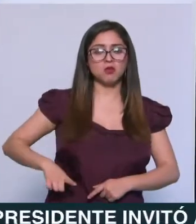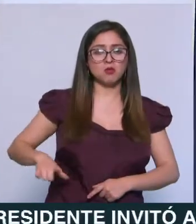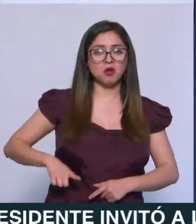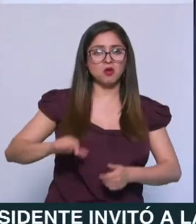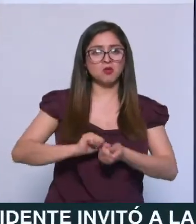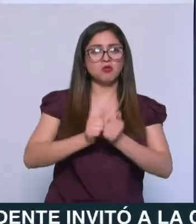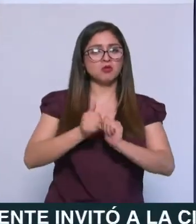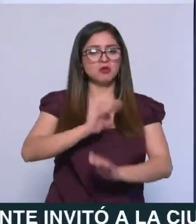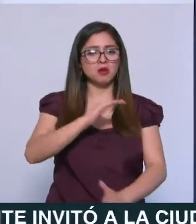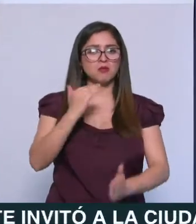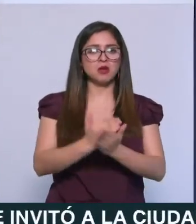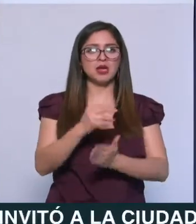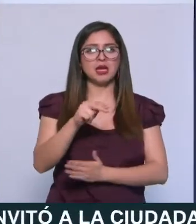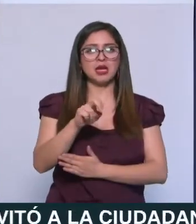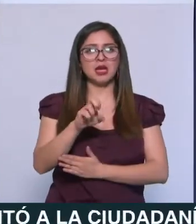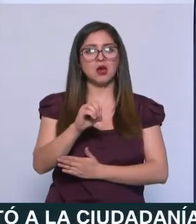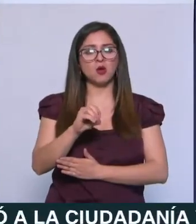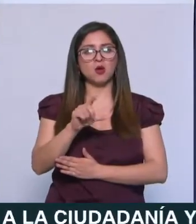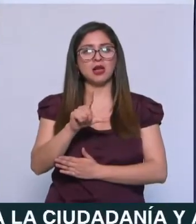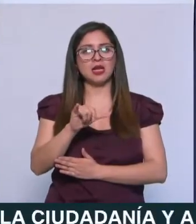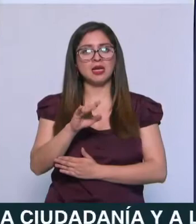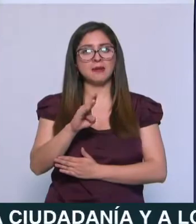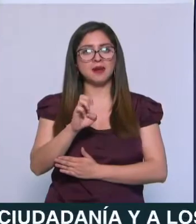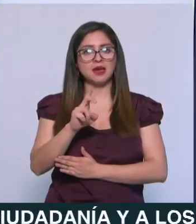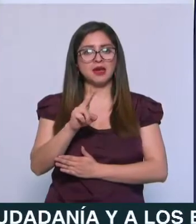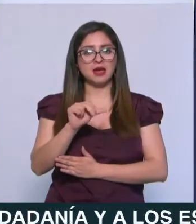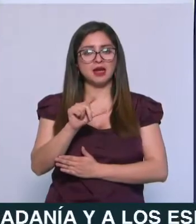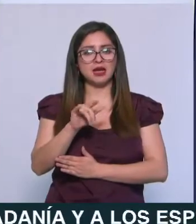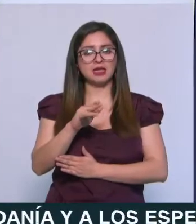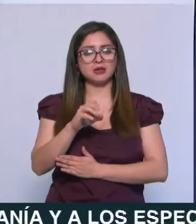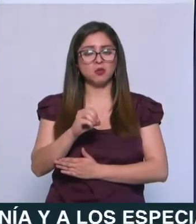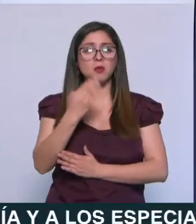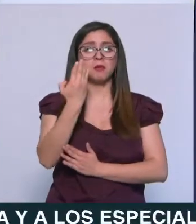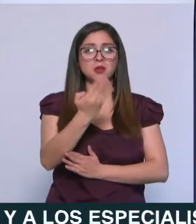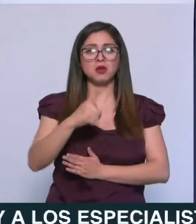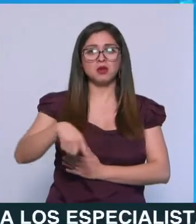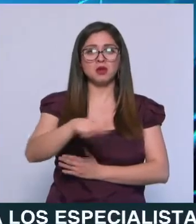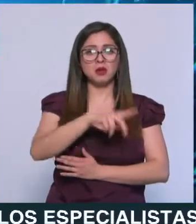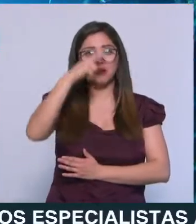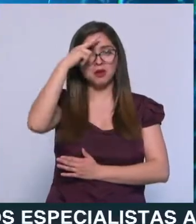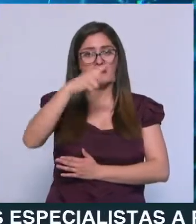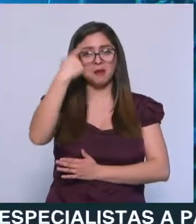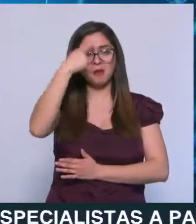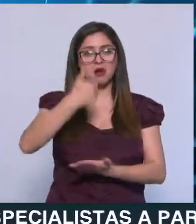al neoliberalismo, por lo que pidió la participación de los mexicanos en su elaboración.